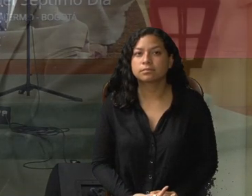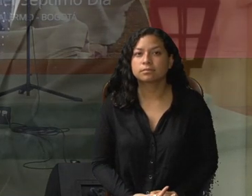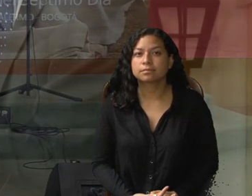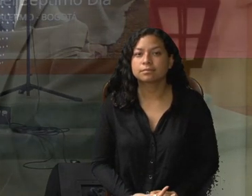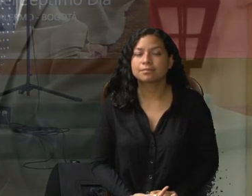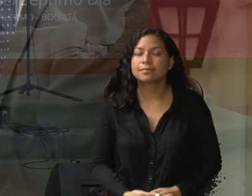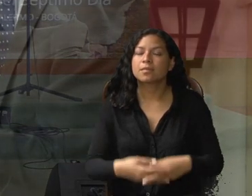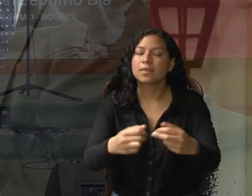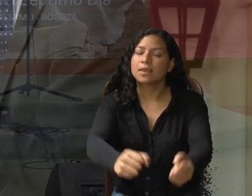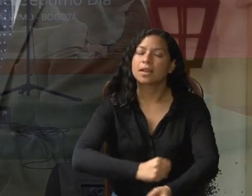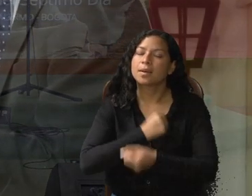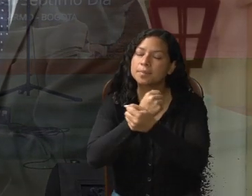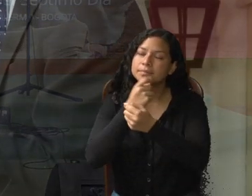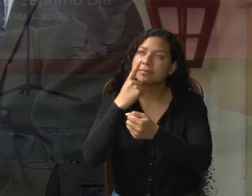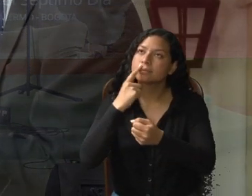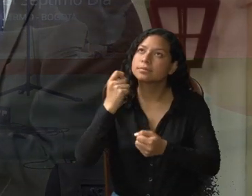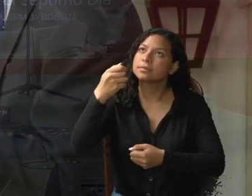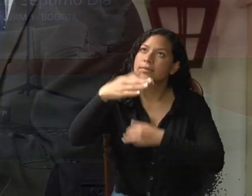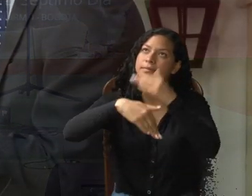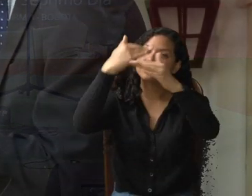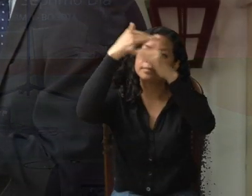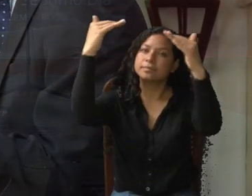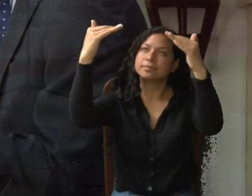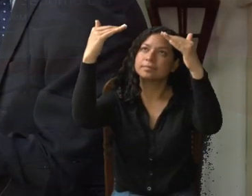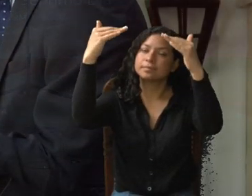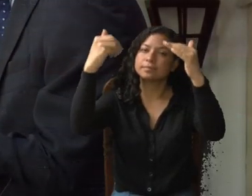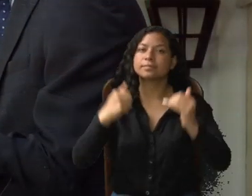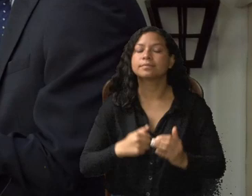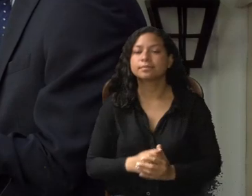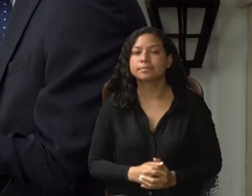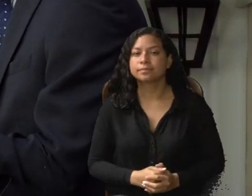Amado Padre Celestial que estás en las alturas de los cielos,